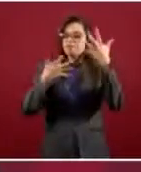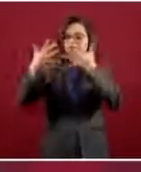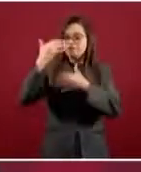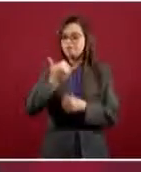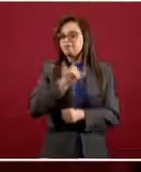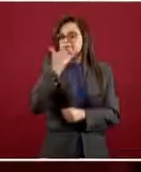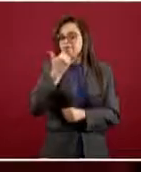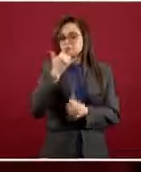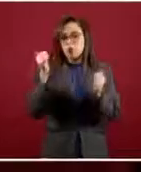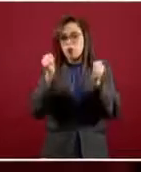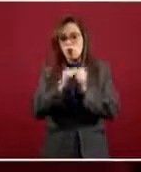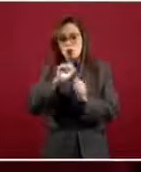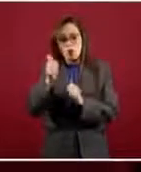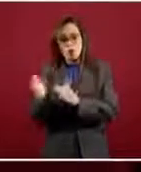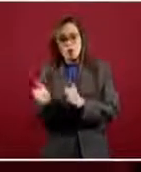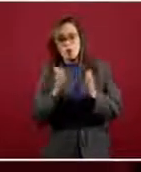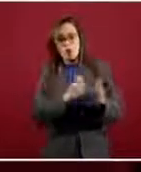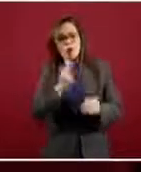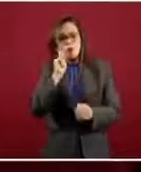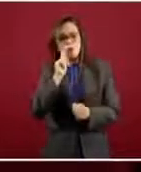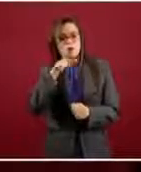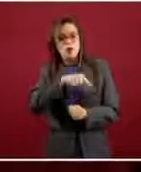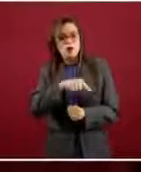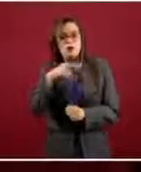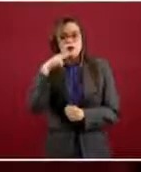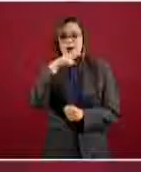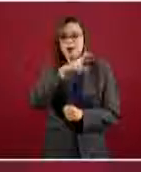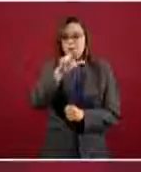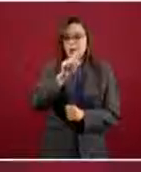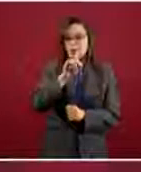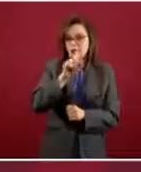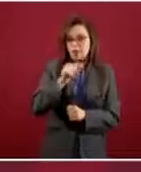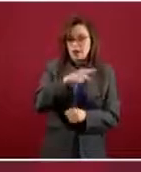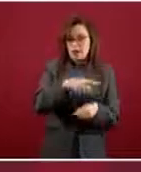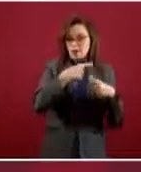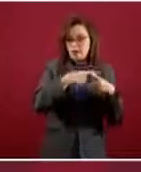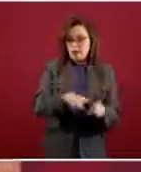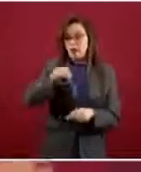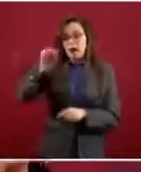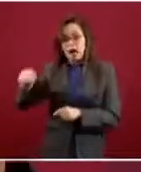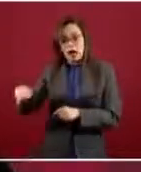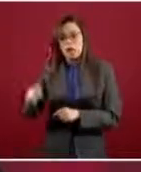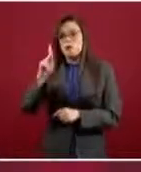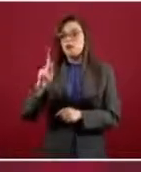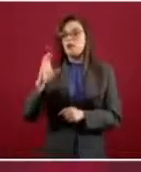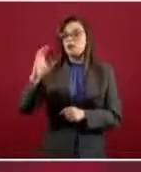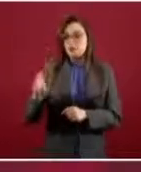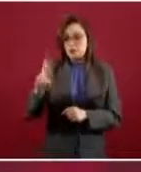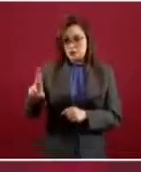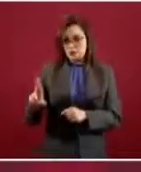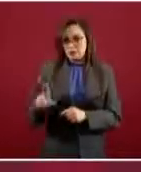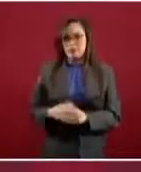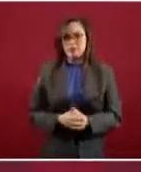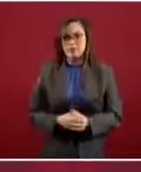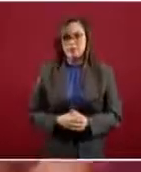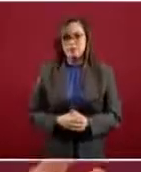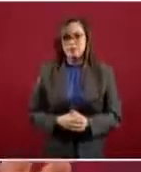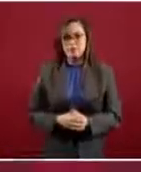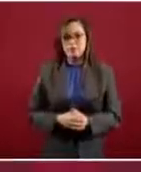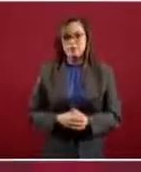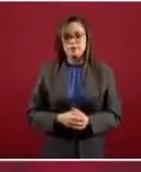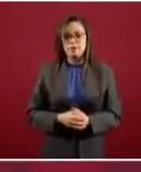rápidas. Entonces, esto es PCR. Las pruebas rápidas, comentábamos ayer, son otro tipo